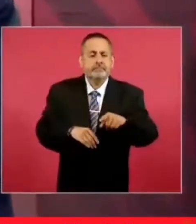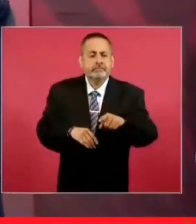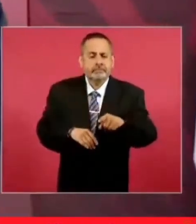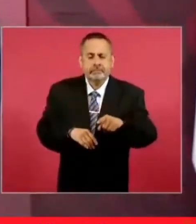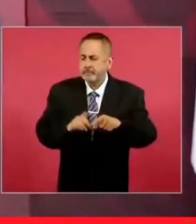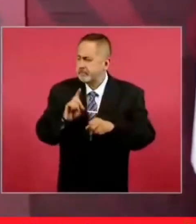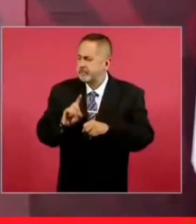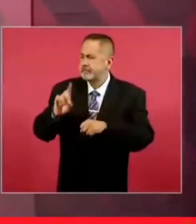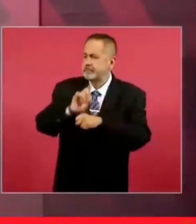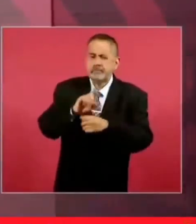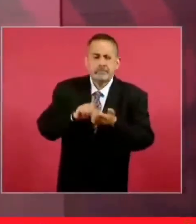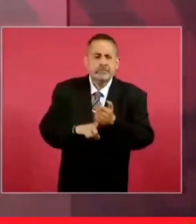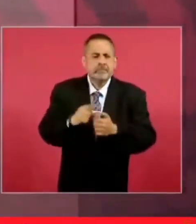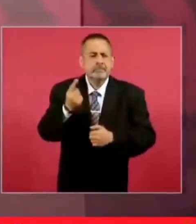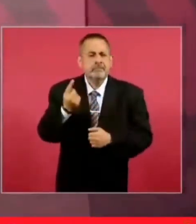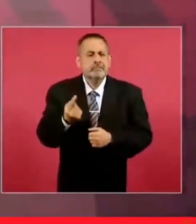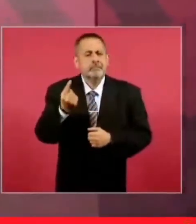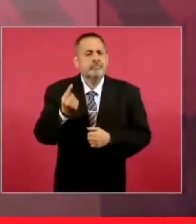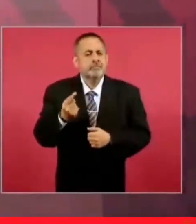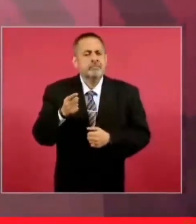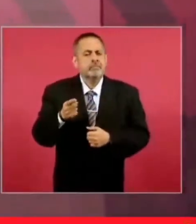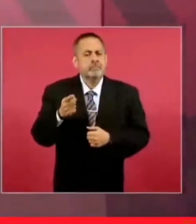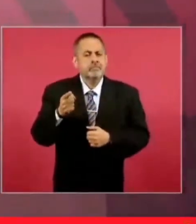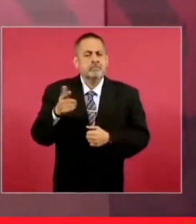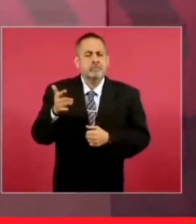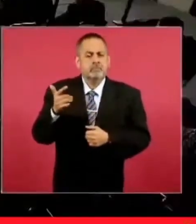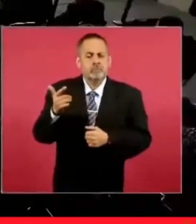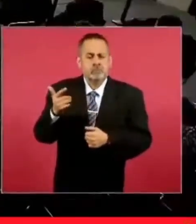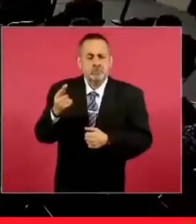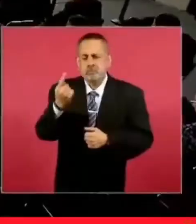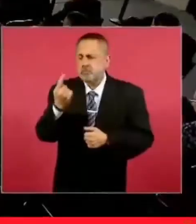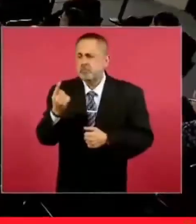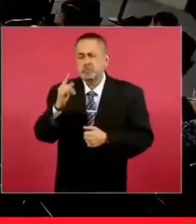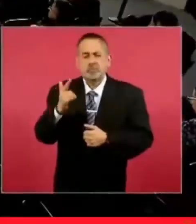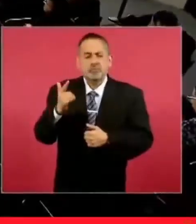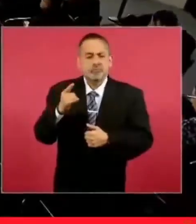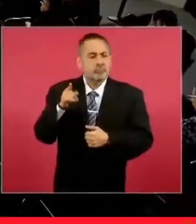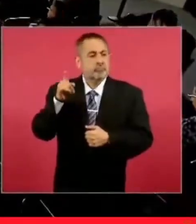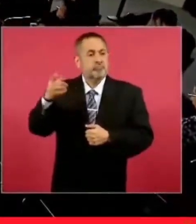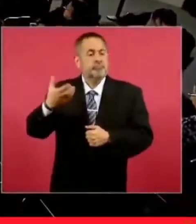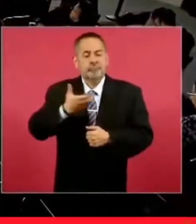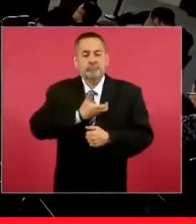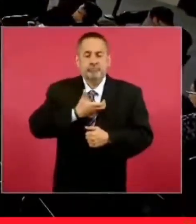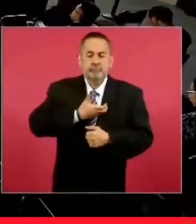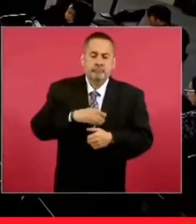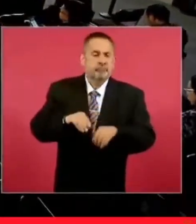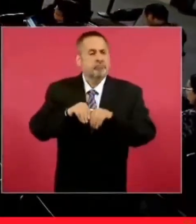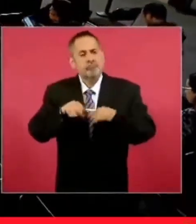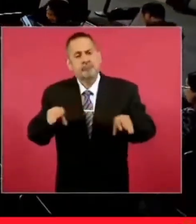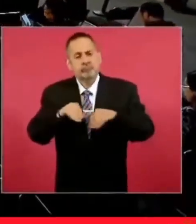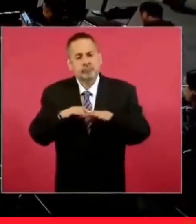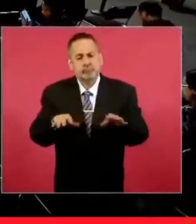el día 1 de julio en el Zócalo.